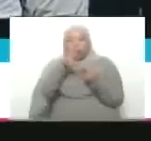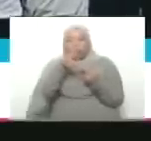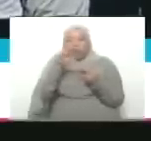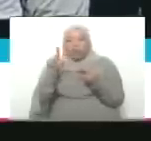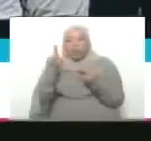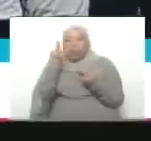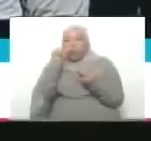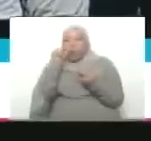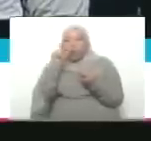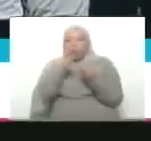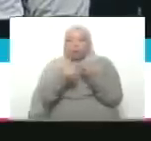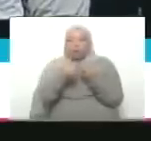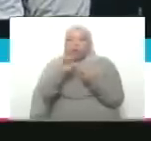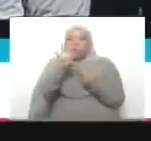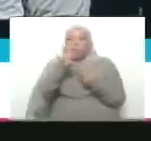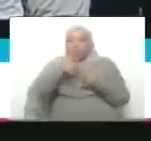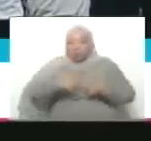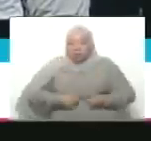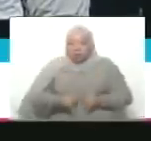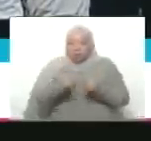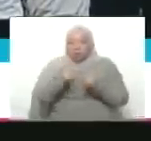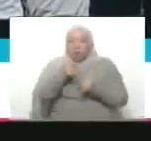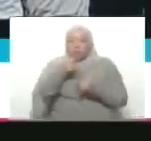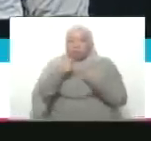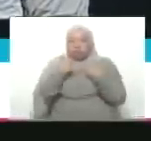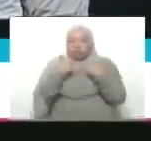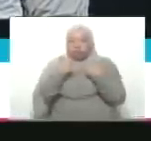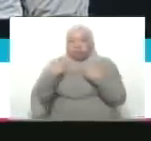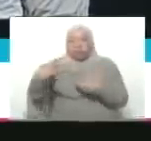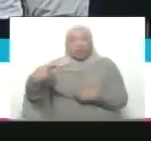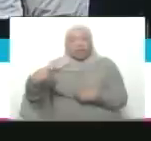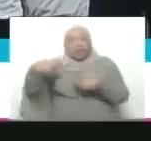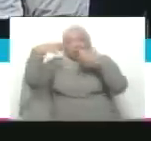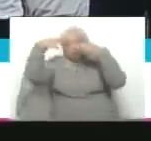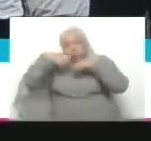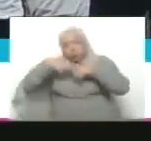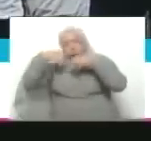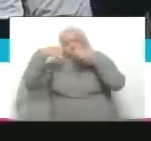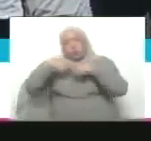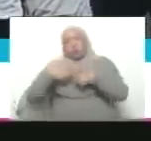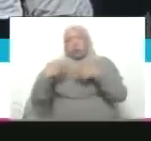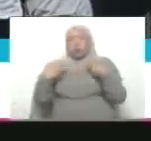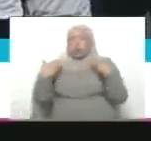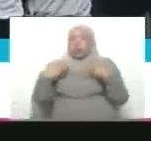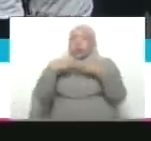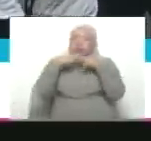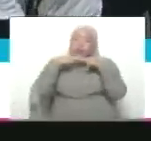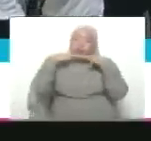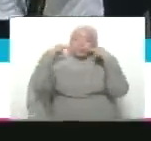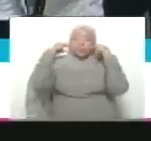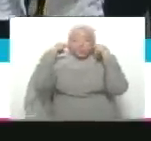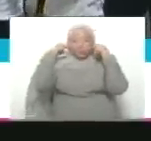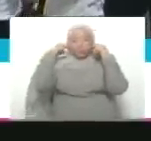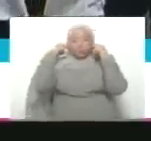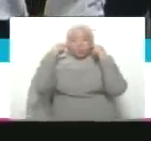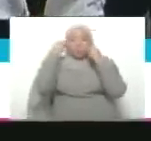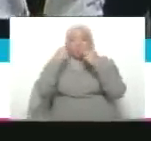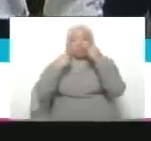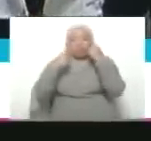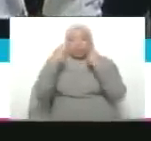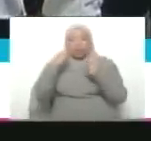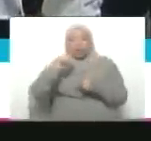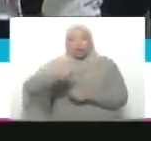años y cuatro hermosos niños que sufrieron los embates y que hoy ven con sonrisas miante presidente con lágrimas